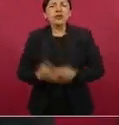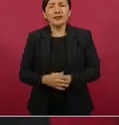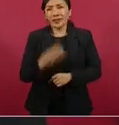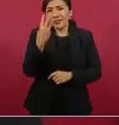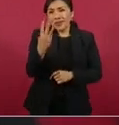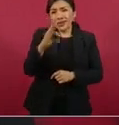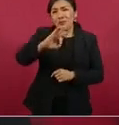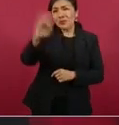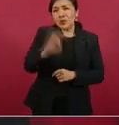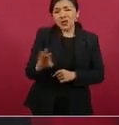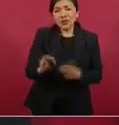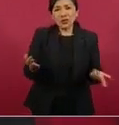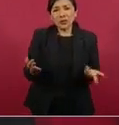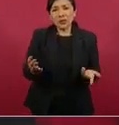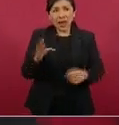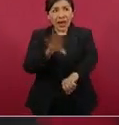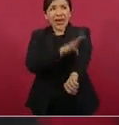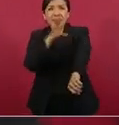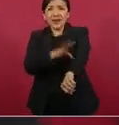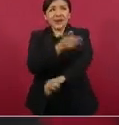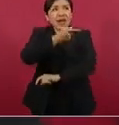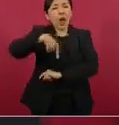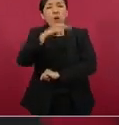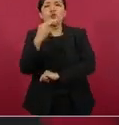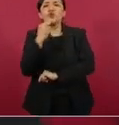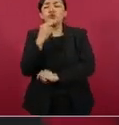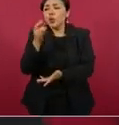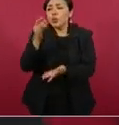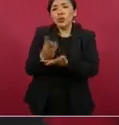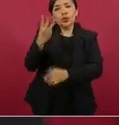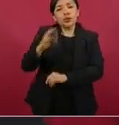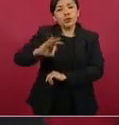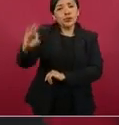3% de la energía eléctrica,